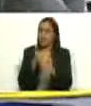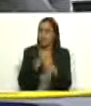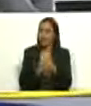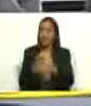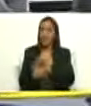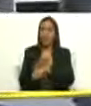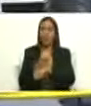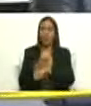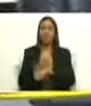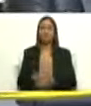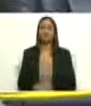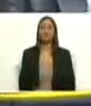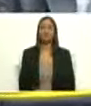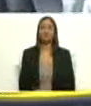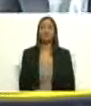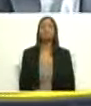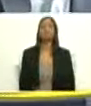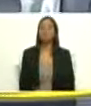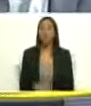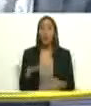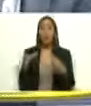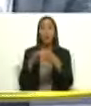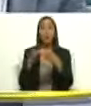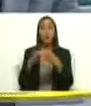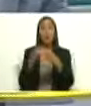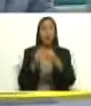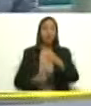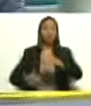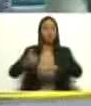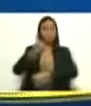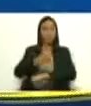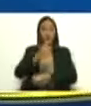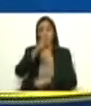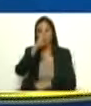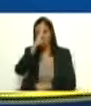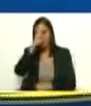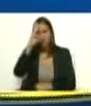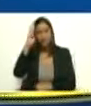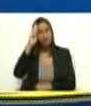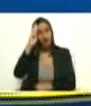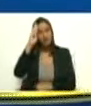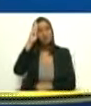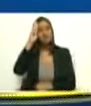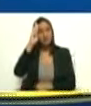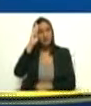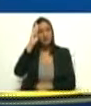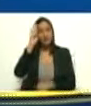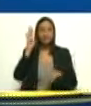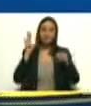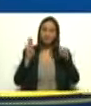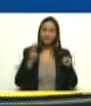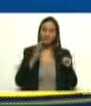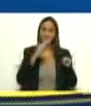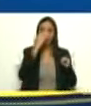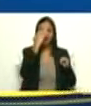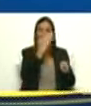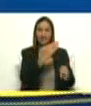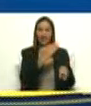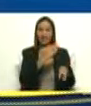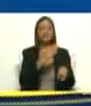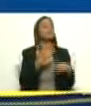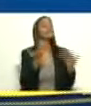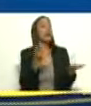a el alto mando político compañero diosdado cabello rondón rondón va a